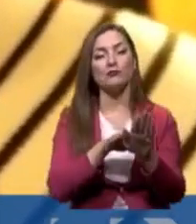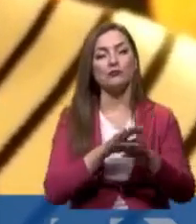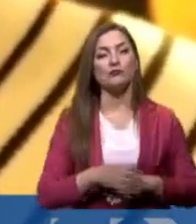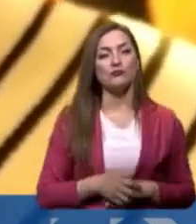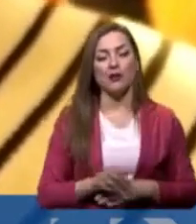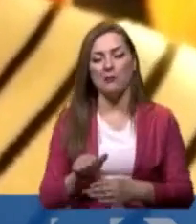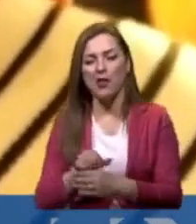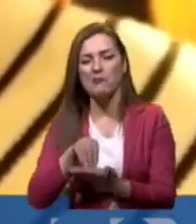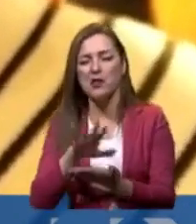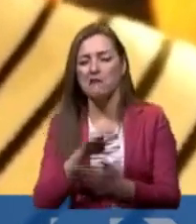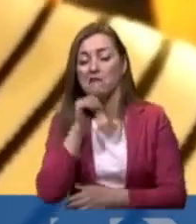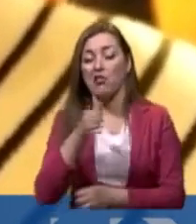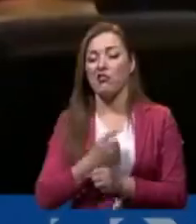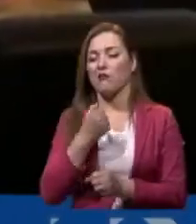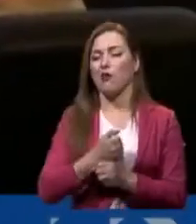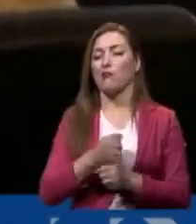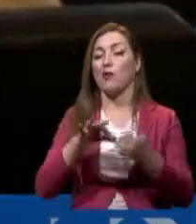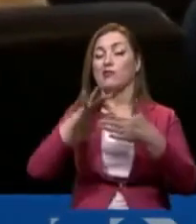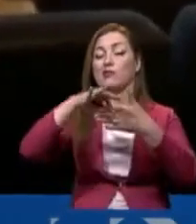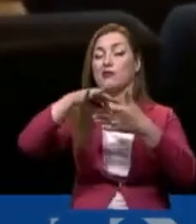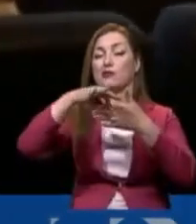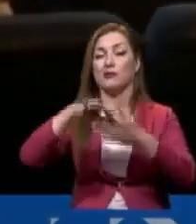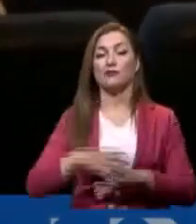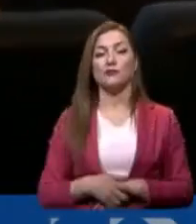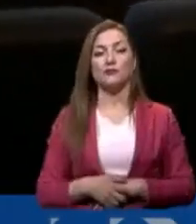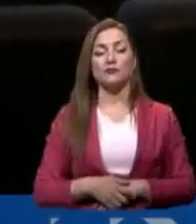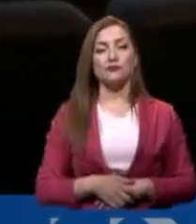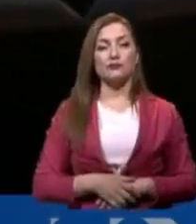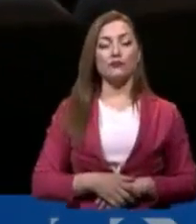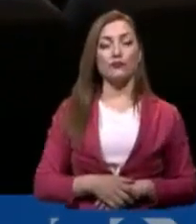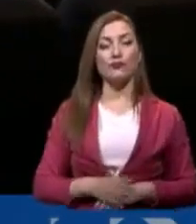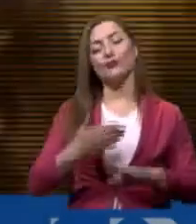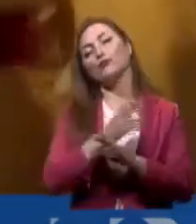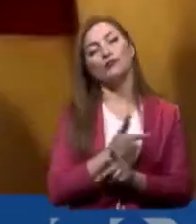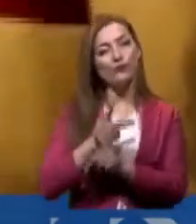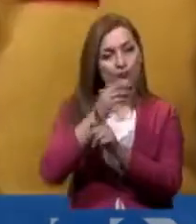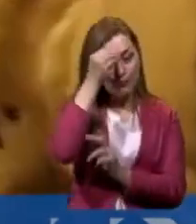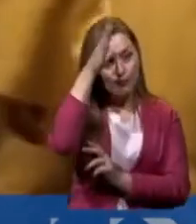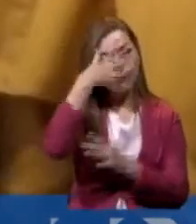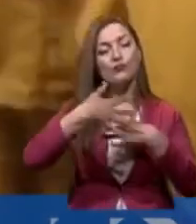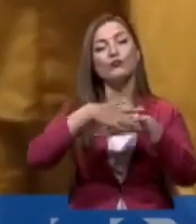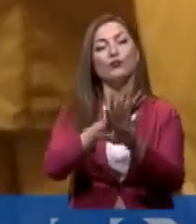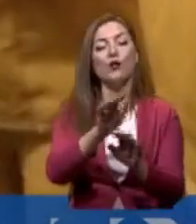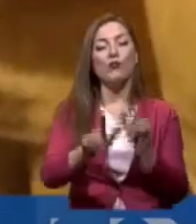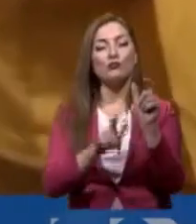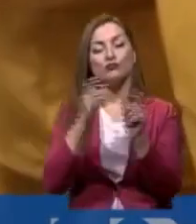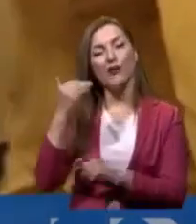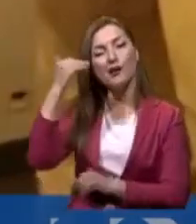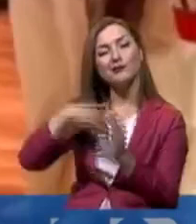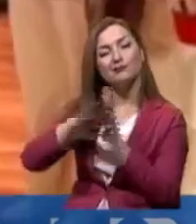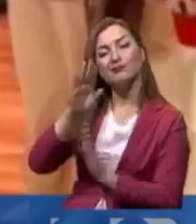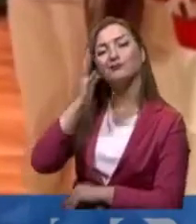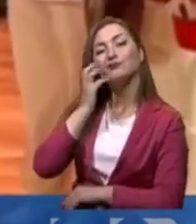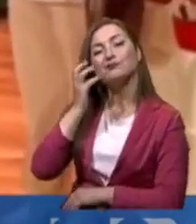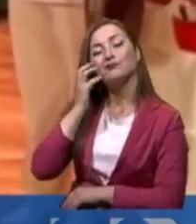la práctica todavía hay mucho trabajo que hacer. Posteriormente se conformará un consejo de sabios integrado por personas de mayor